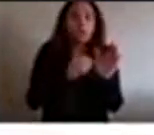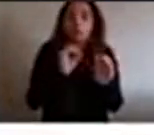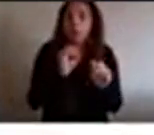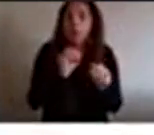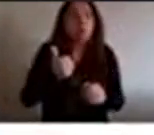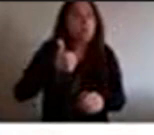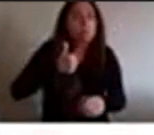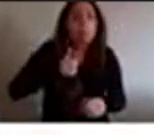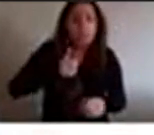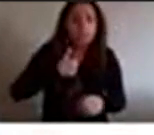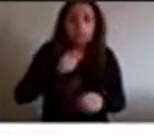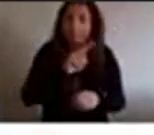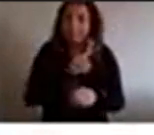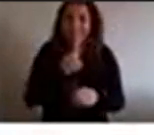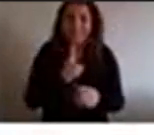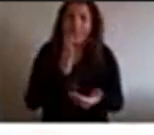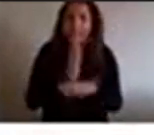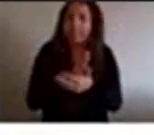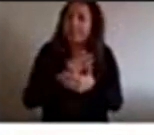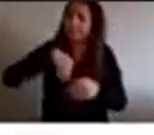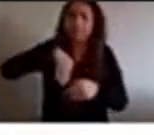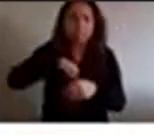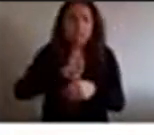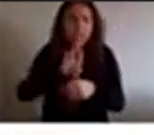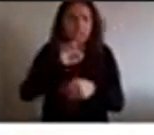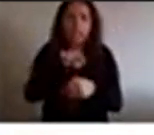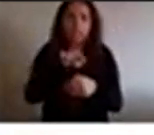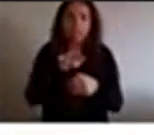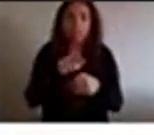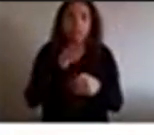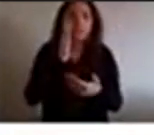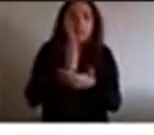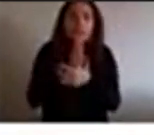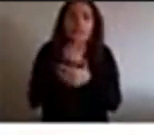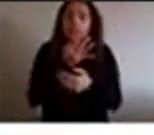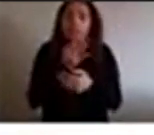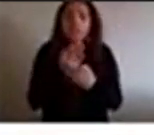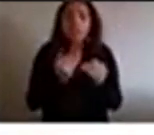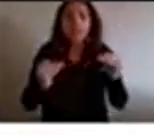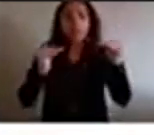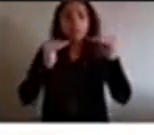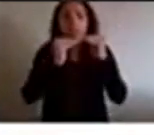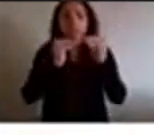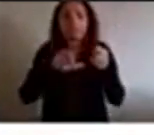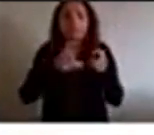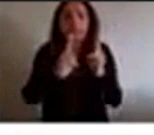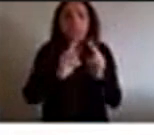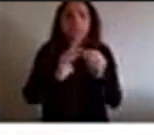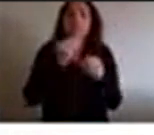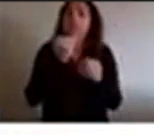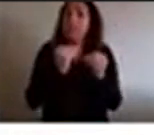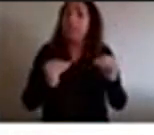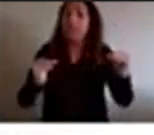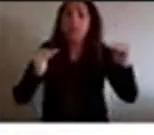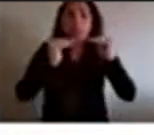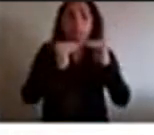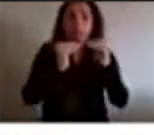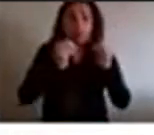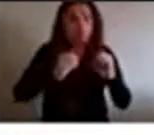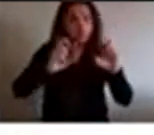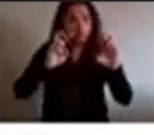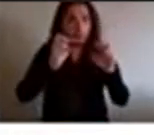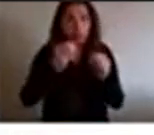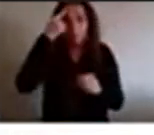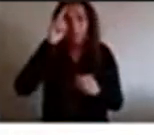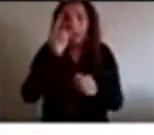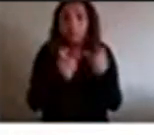tiene que ser mucho más que eso. Tiene que ser otorgar igualdad de derechos e igualdad de oportunidades a personas que tienen